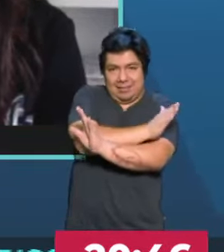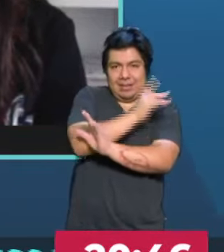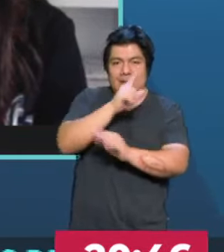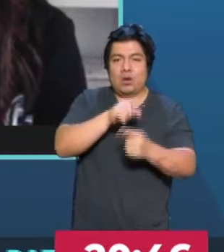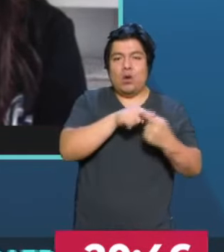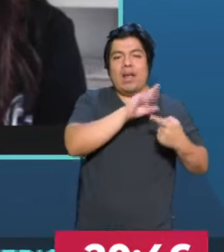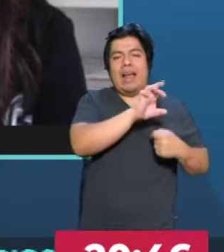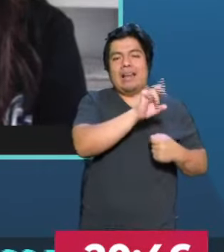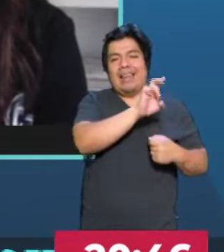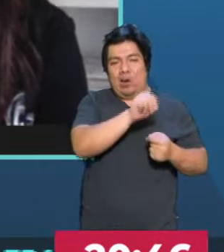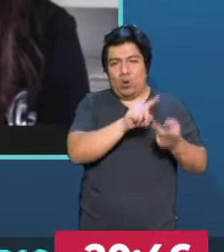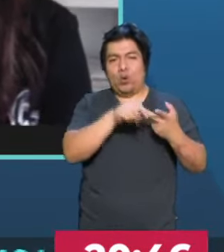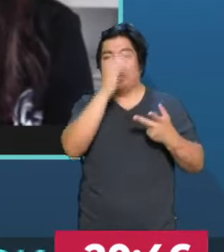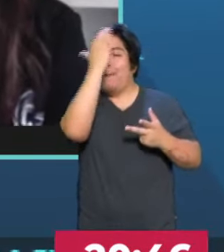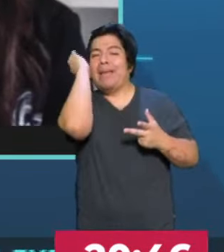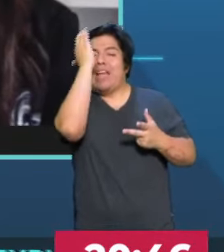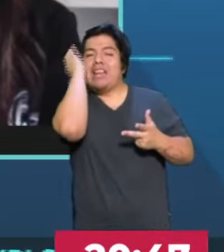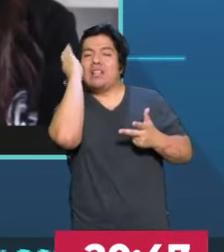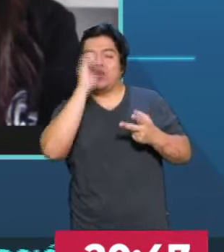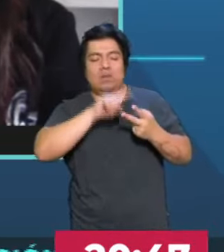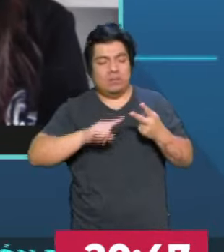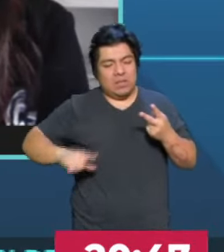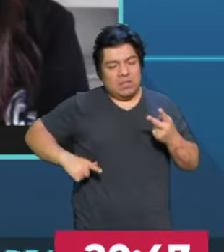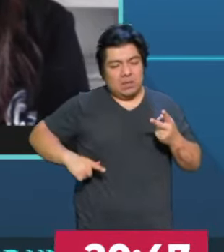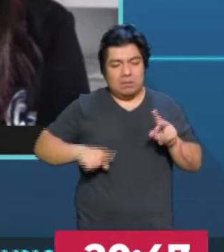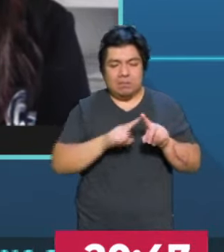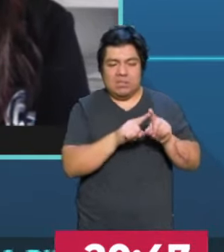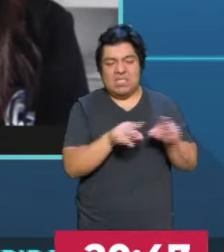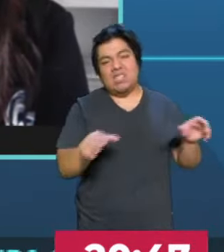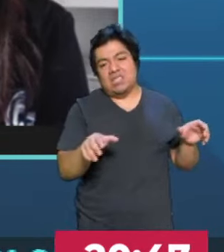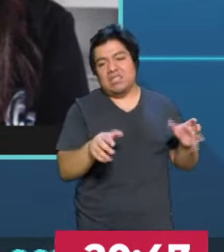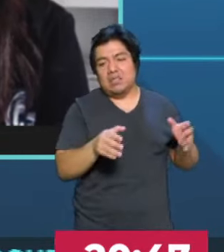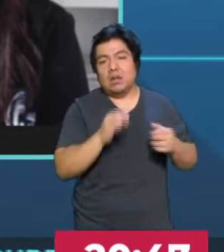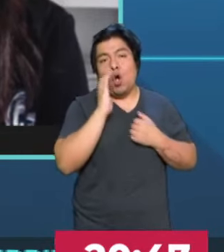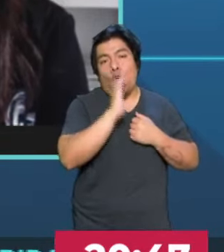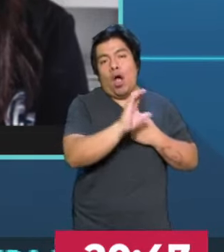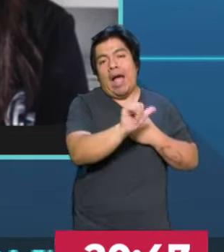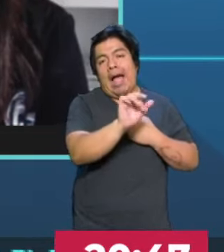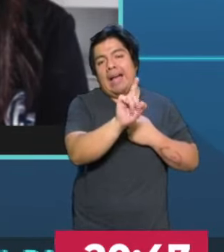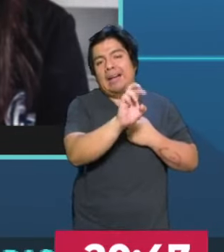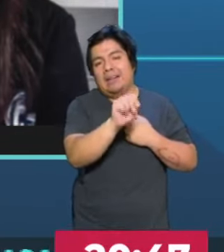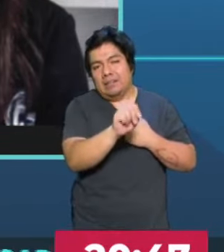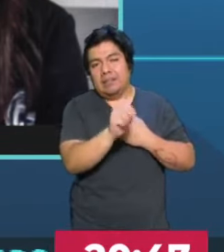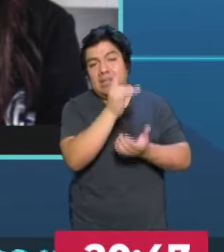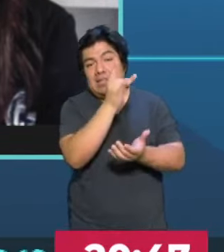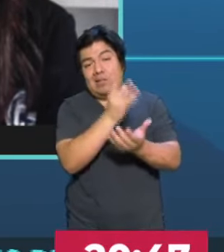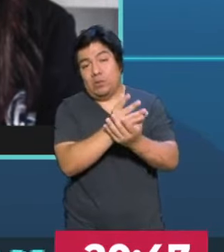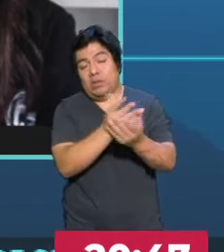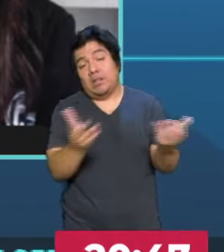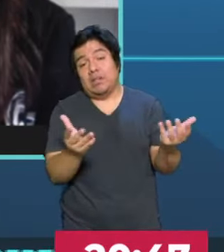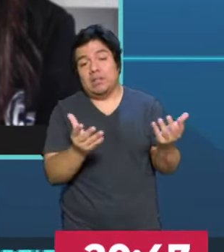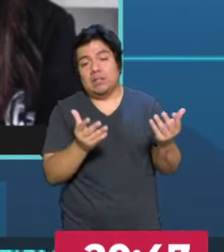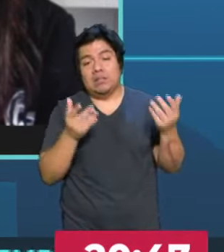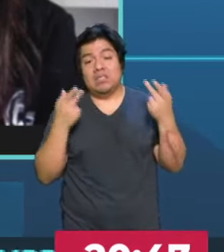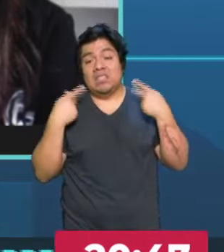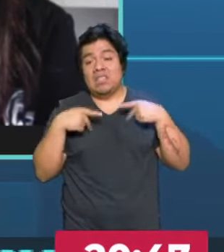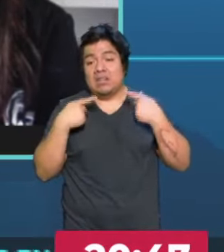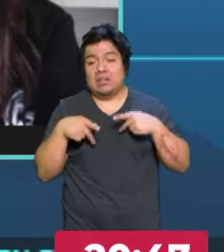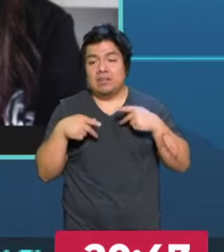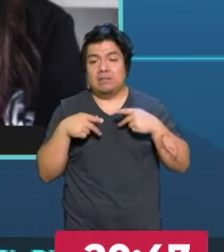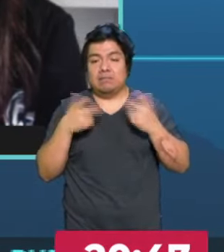Felipe Calderón y Peña Nieto, la situación era muy distinta. Con Felipe Calderón fue el único momento en el que la gente, la sociedad